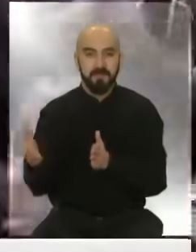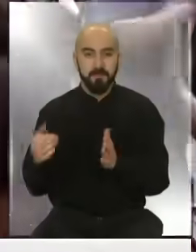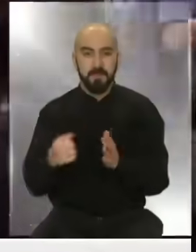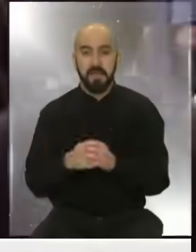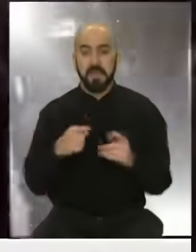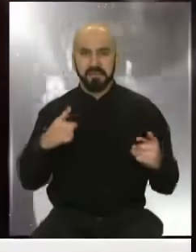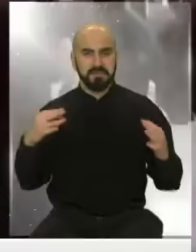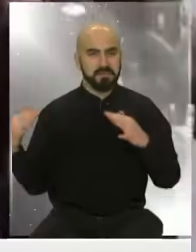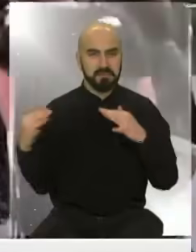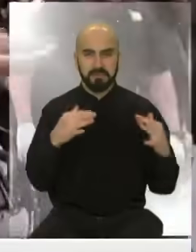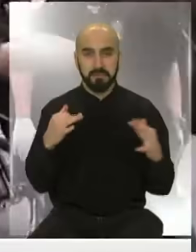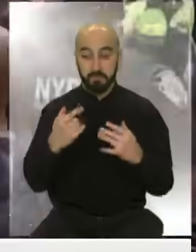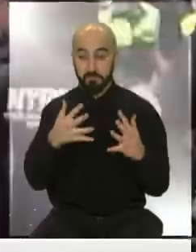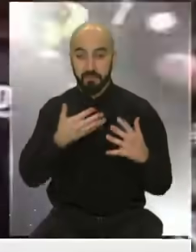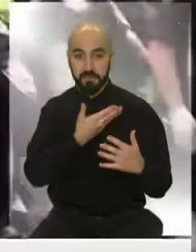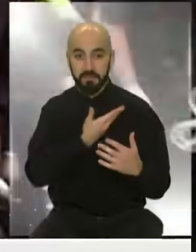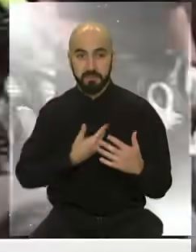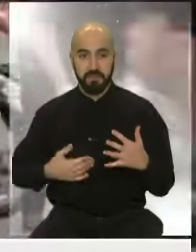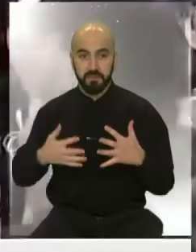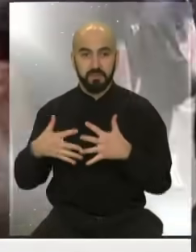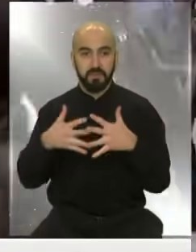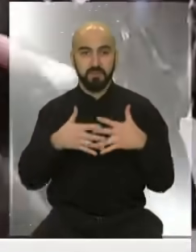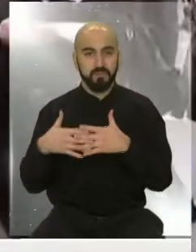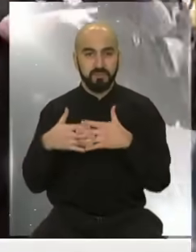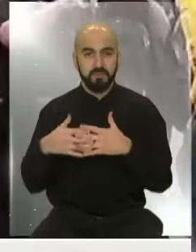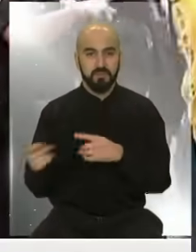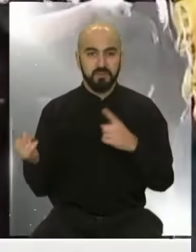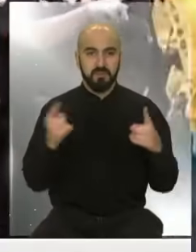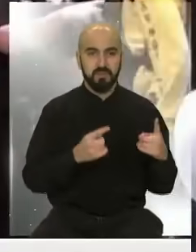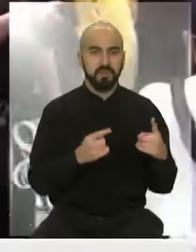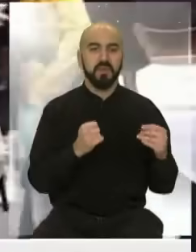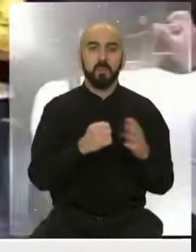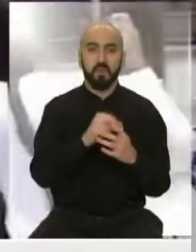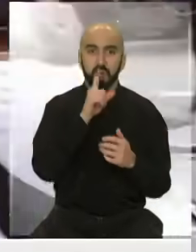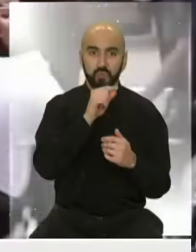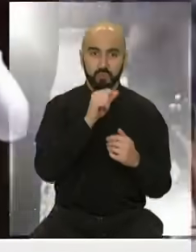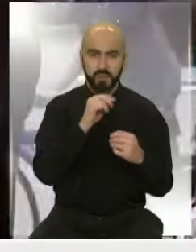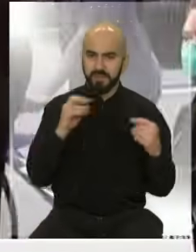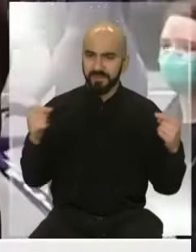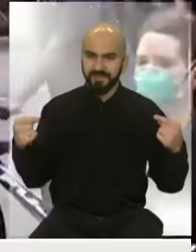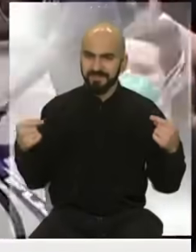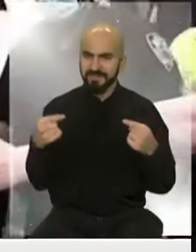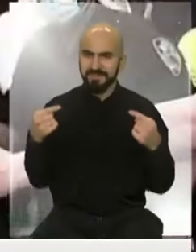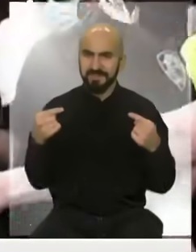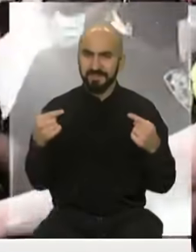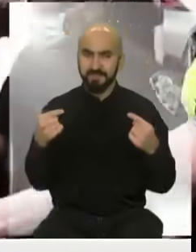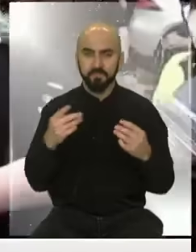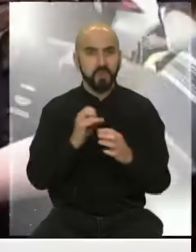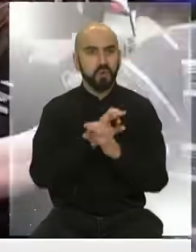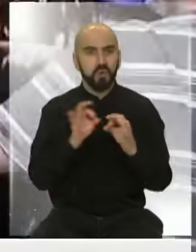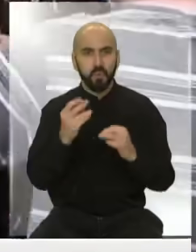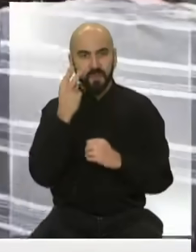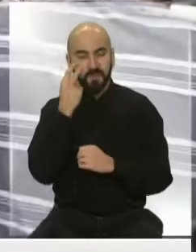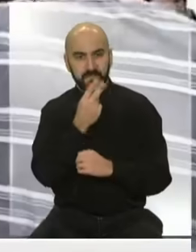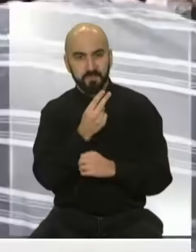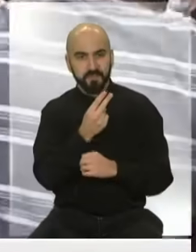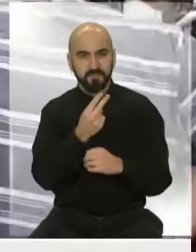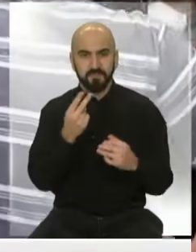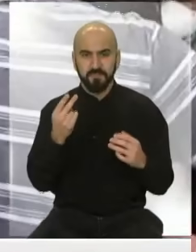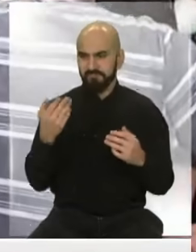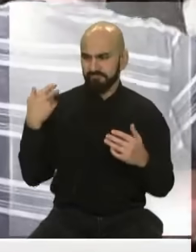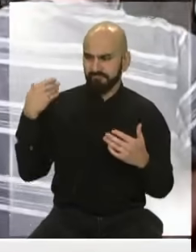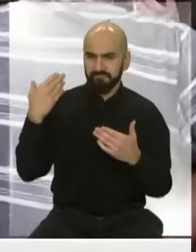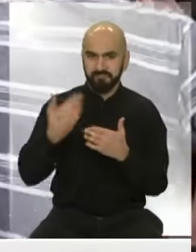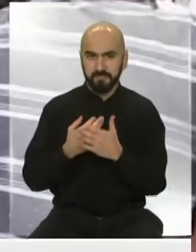desatado entre el presidente de Estados Unidos y esa red social. Nunca habíamos visto una calificación de un mensaje